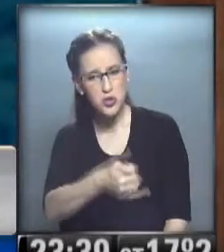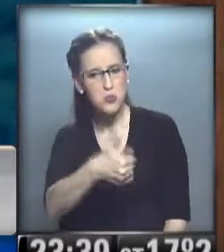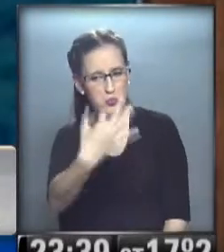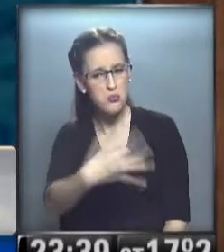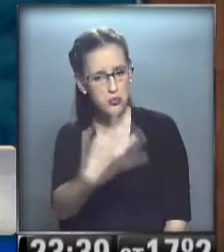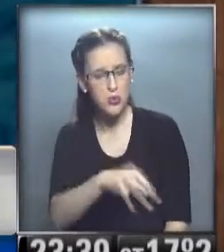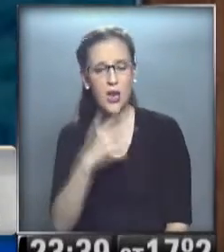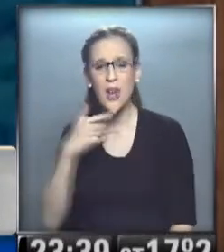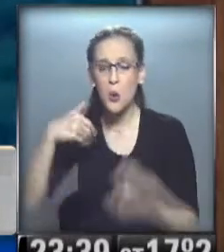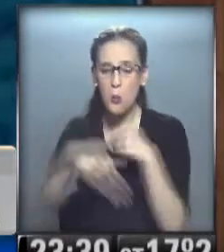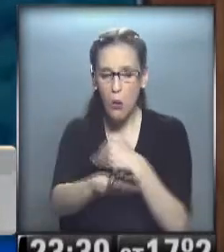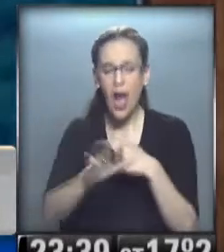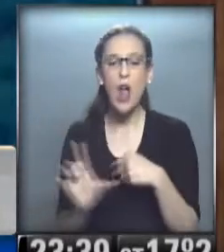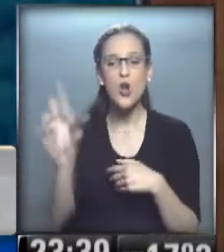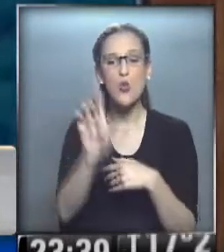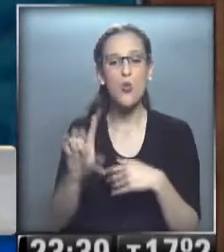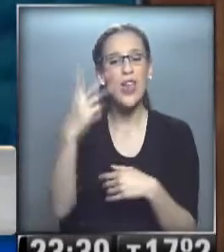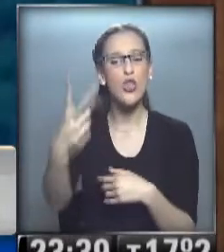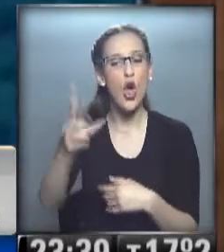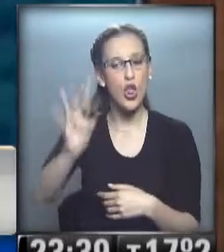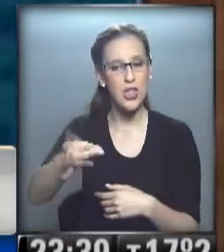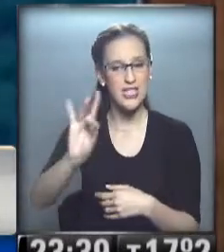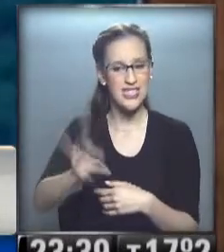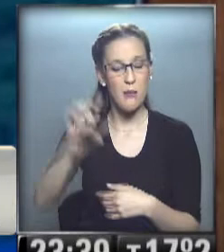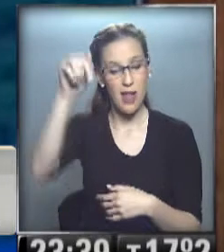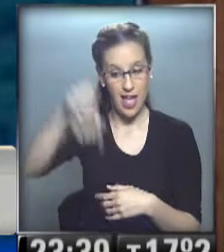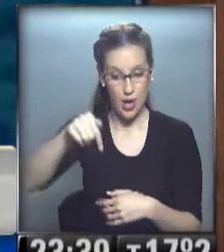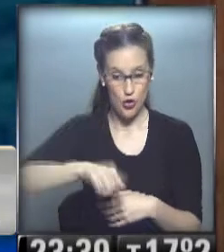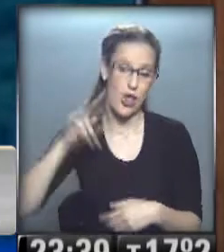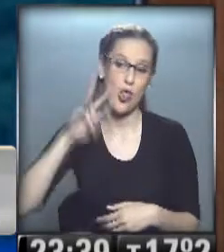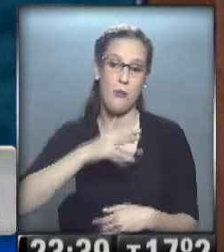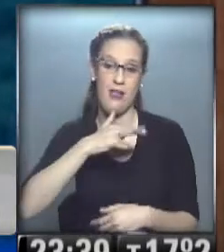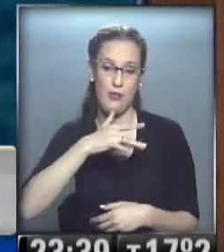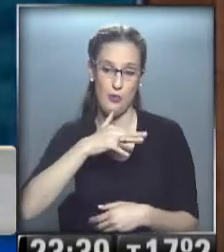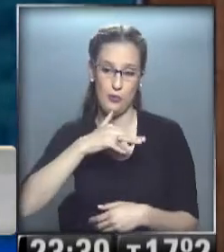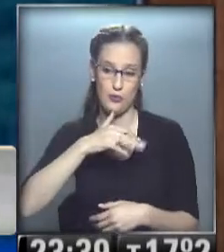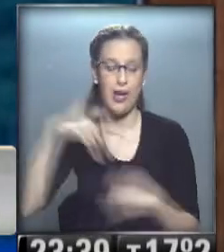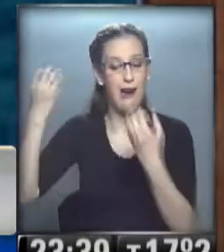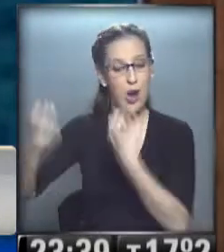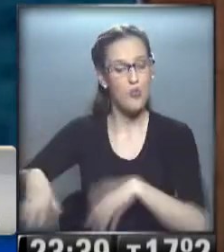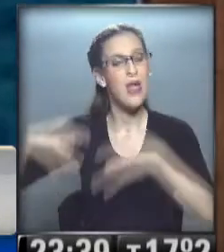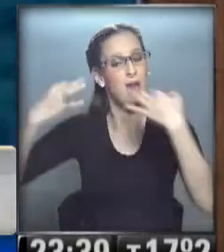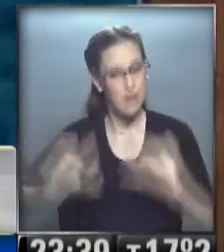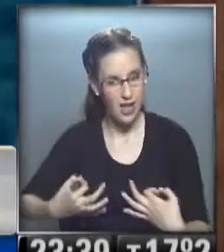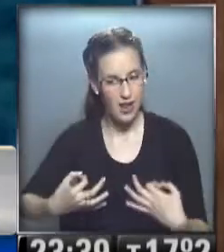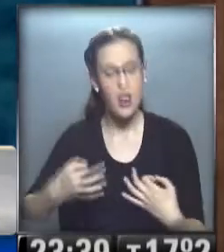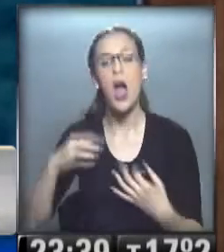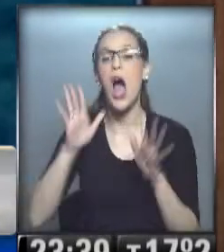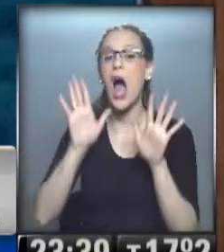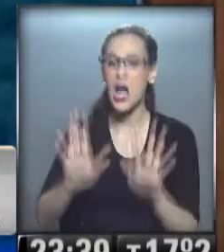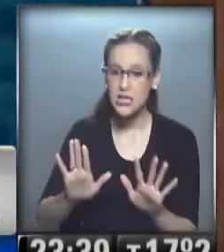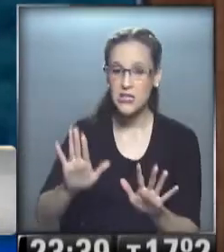efectiva a partir del lunes 2 de diciembre del corriente año. Asimismo, la jefa de Estado designó